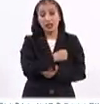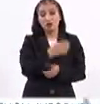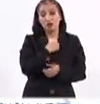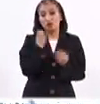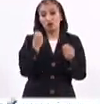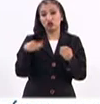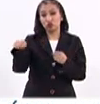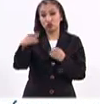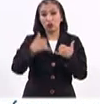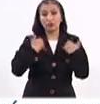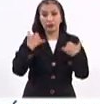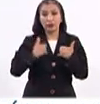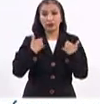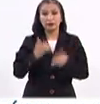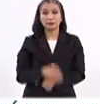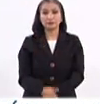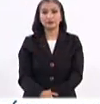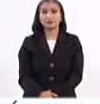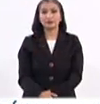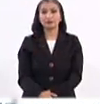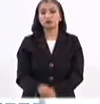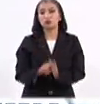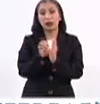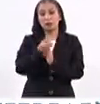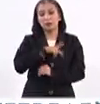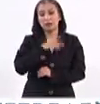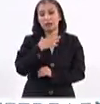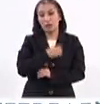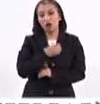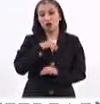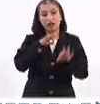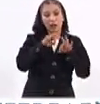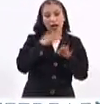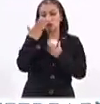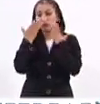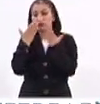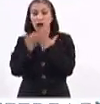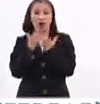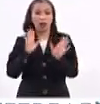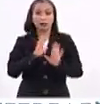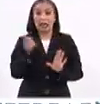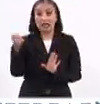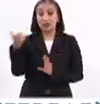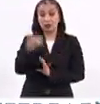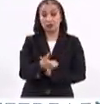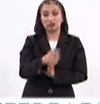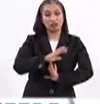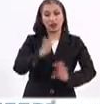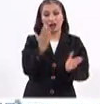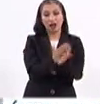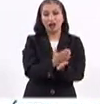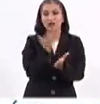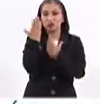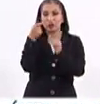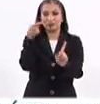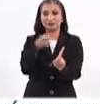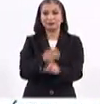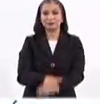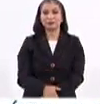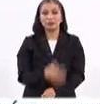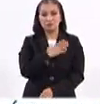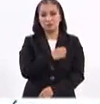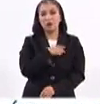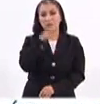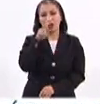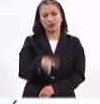para muchos jóvenes. Por ejemplo, mi hijo trabajaba y estudiaba, ahora ya con esto pues ya no más estudiar. Mi hijo